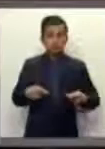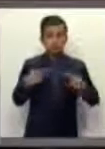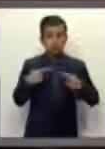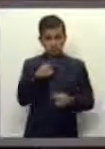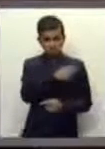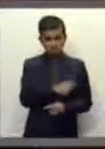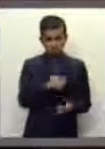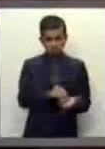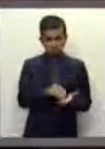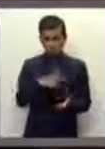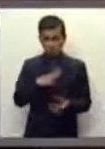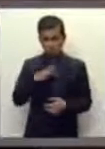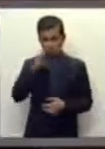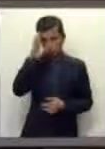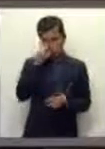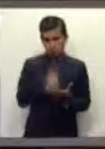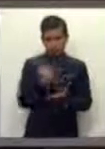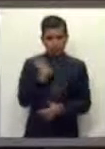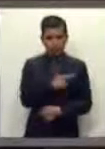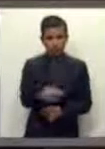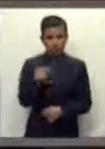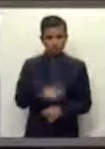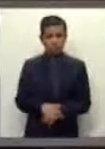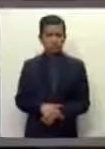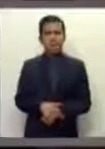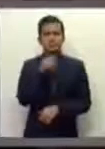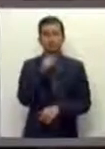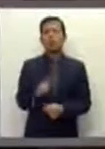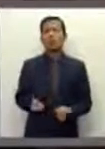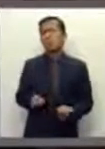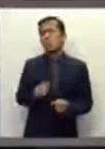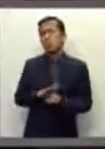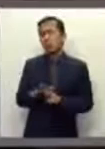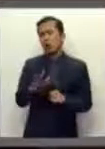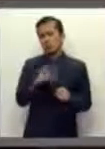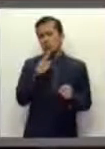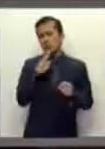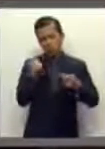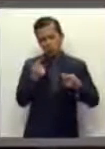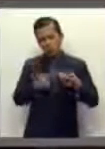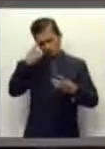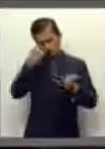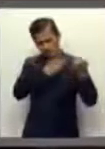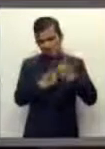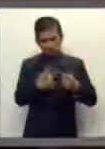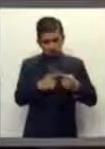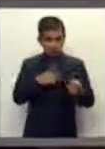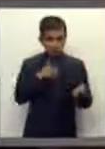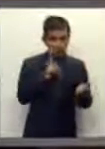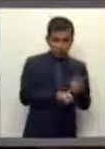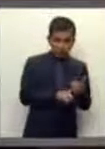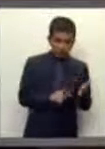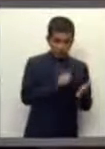en condiciones extremas. Se evidenció que los parámetros establecidos no son los estipulados en la Ley General de